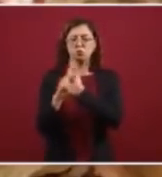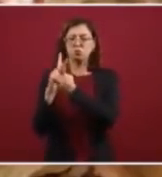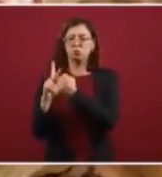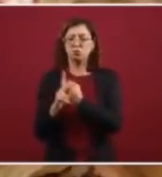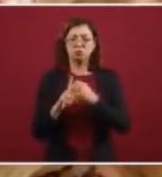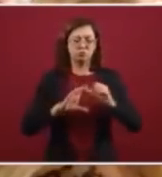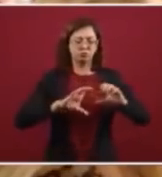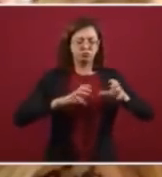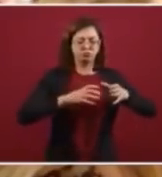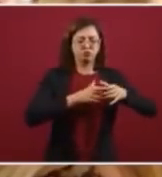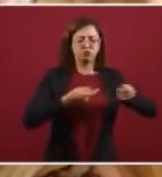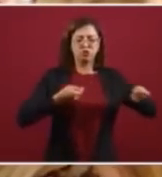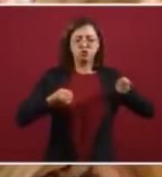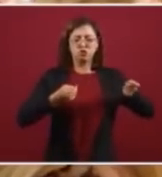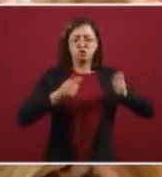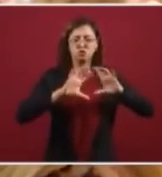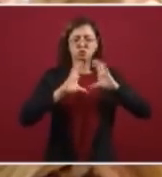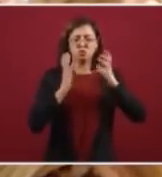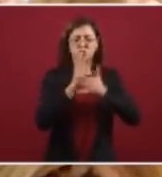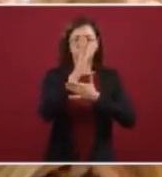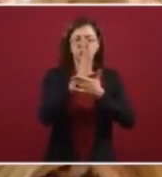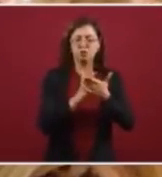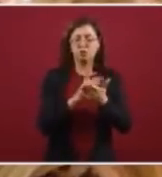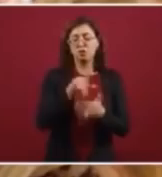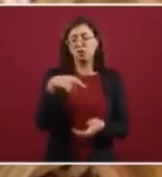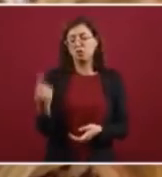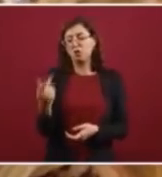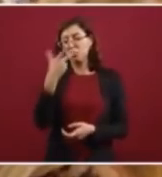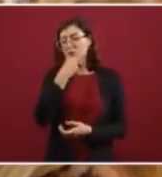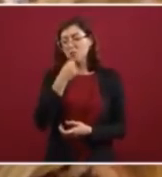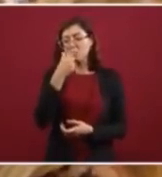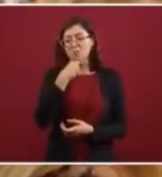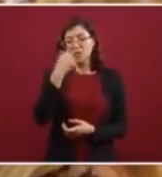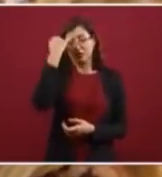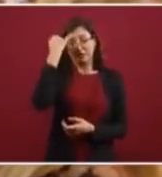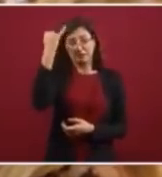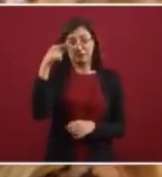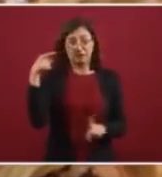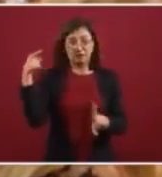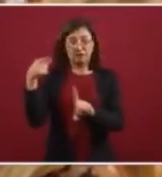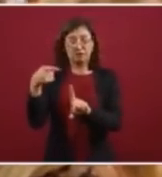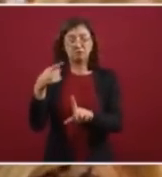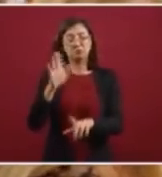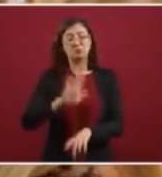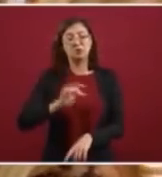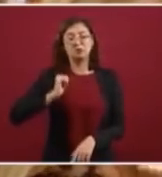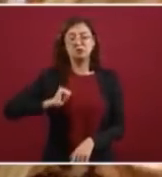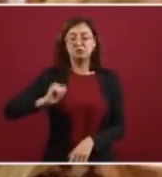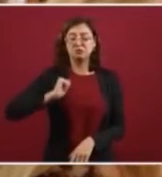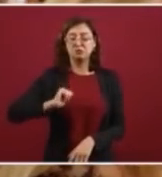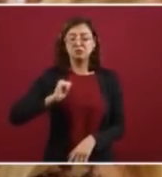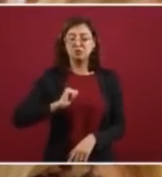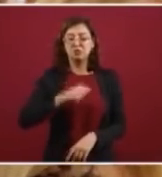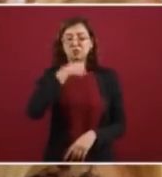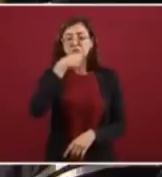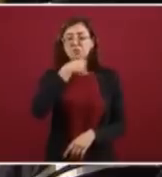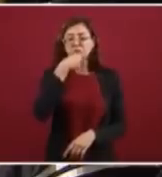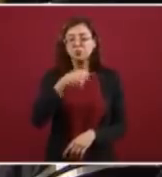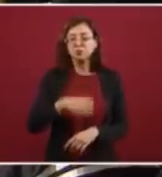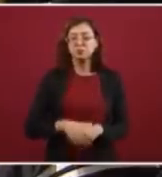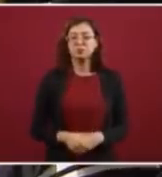población mundial, la idea de Fukuyama parece anticuado e ingenuo. Pero esa idea